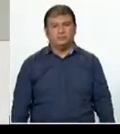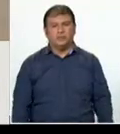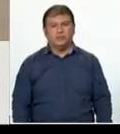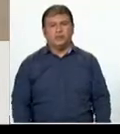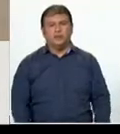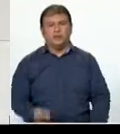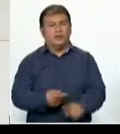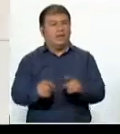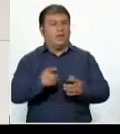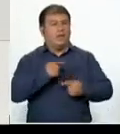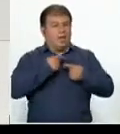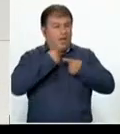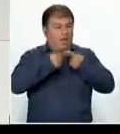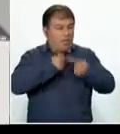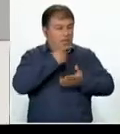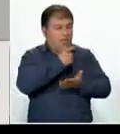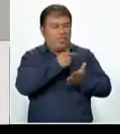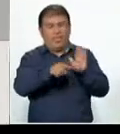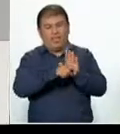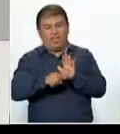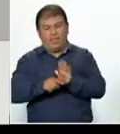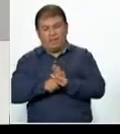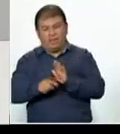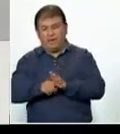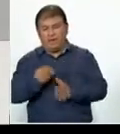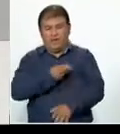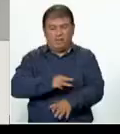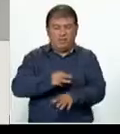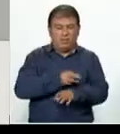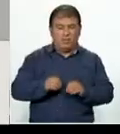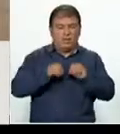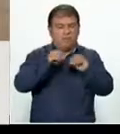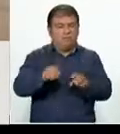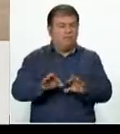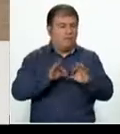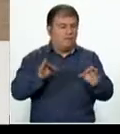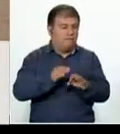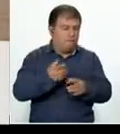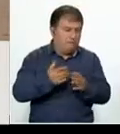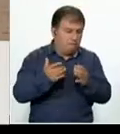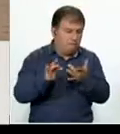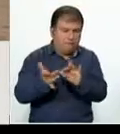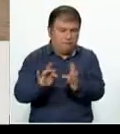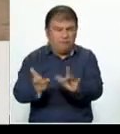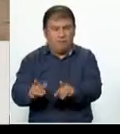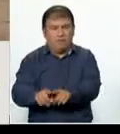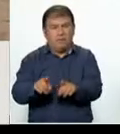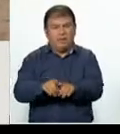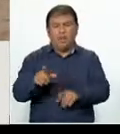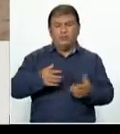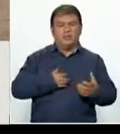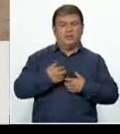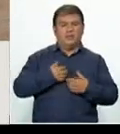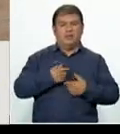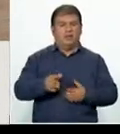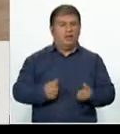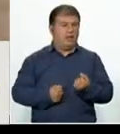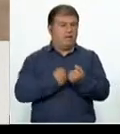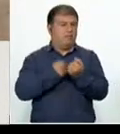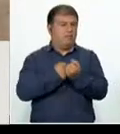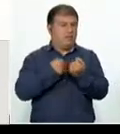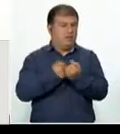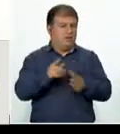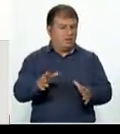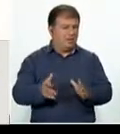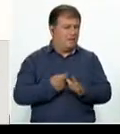Comentarios negativos sobre su incursión oficial en la música predominan en las redes sociales. Incluso algunos se quejan del nulo apoyo que reciben